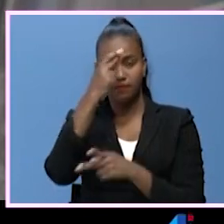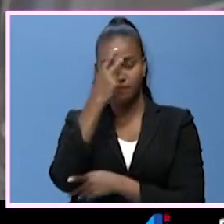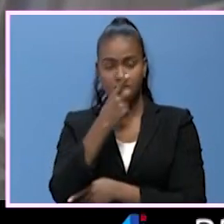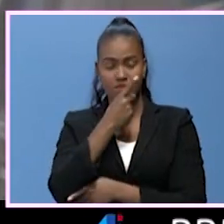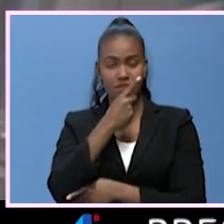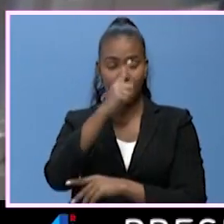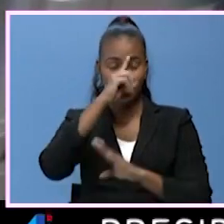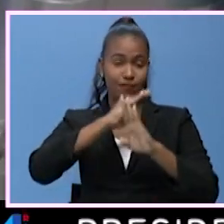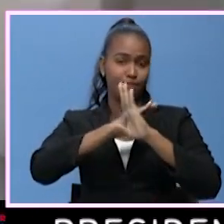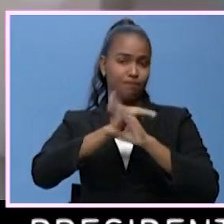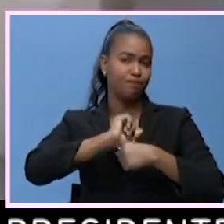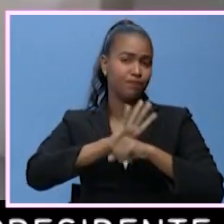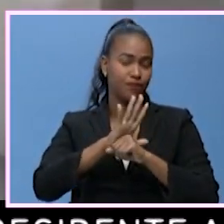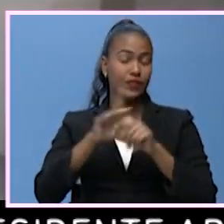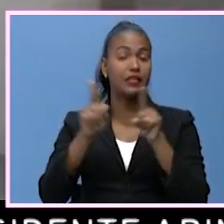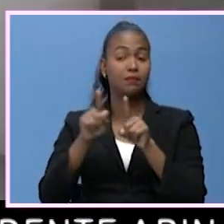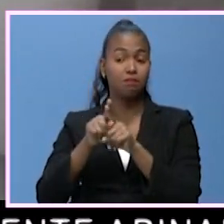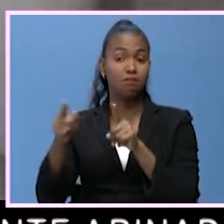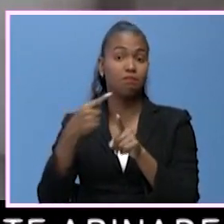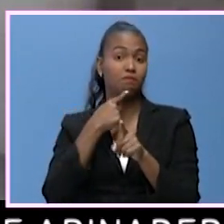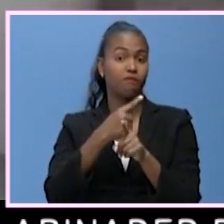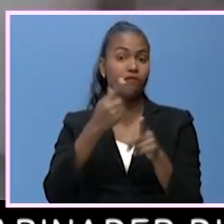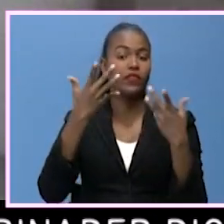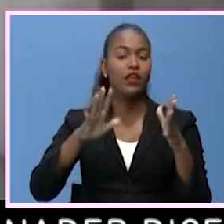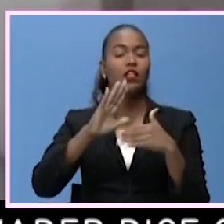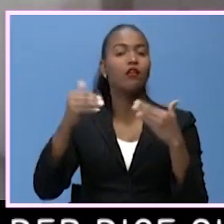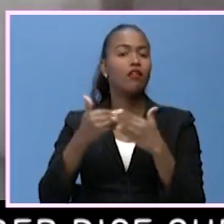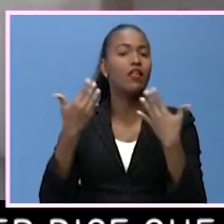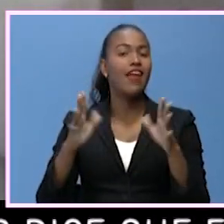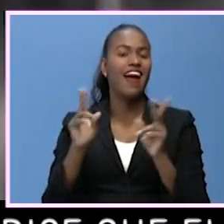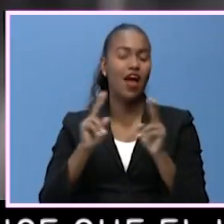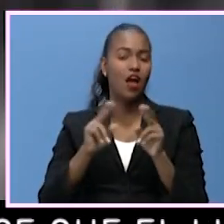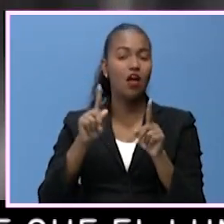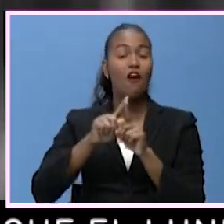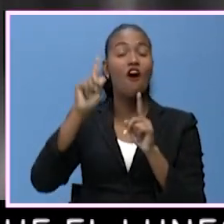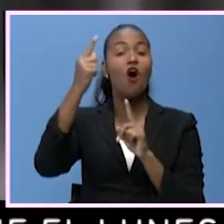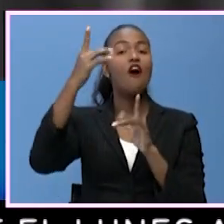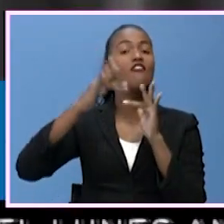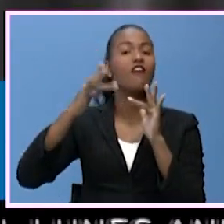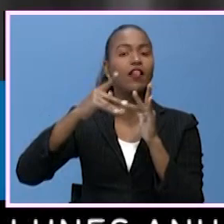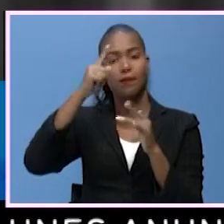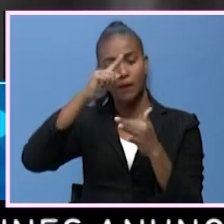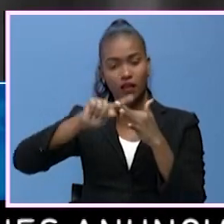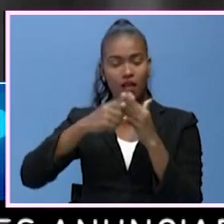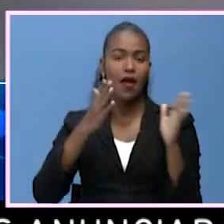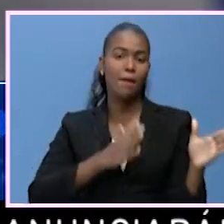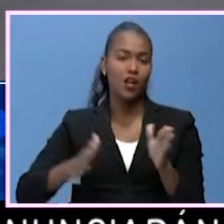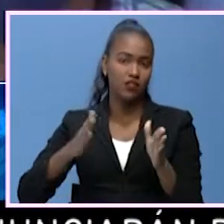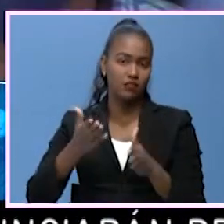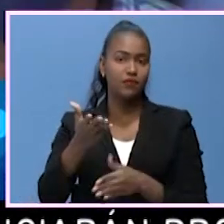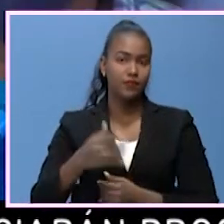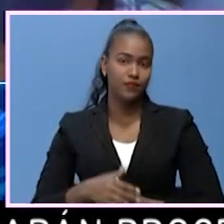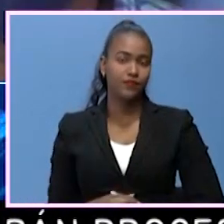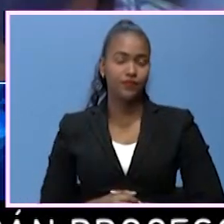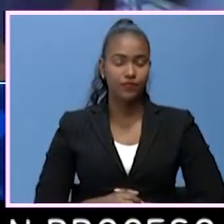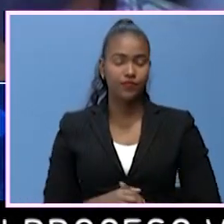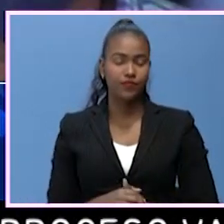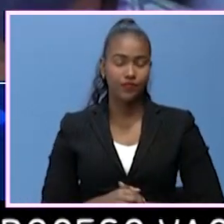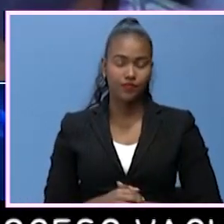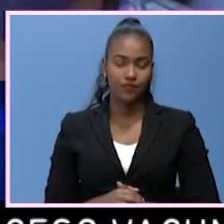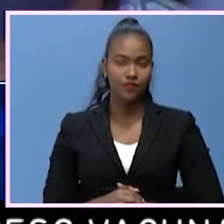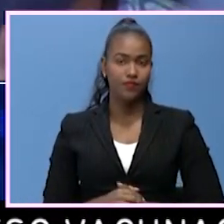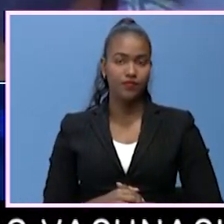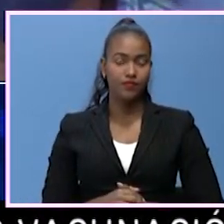el COVID-19. Además, anunció que ya todo está listo y solo falta esperar que inicie el proceso. Anuncié